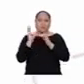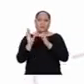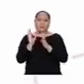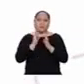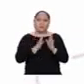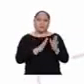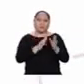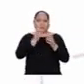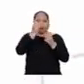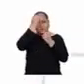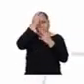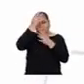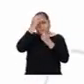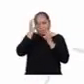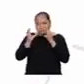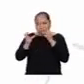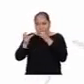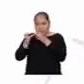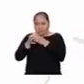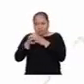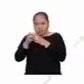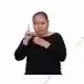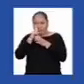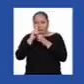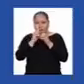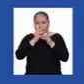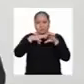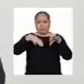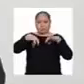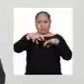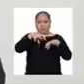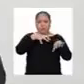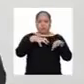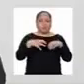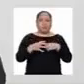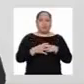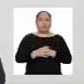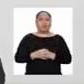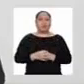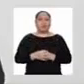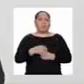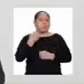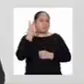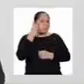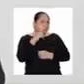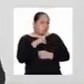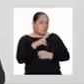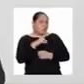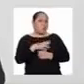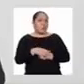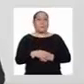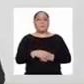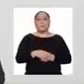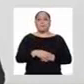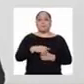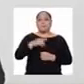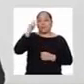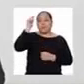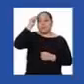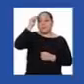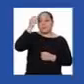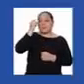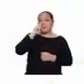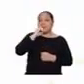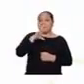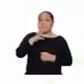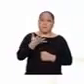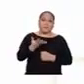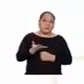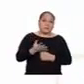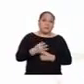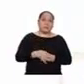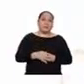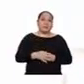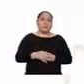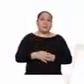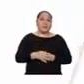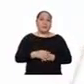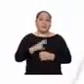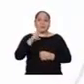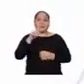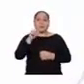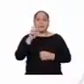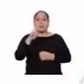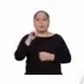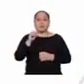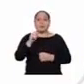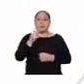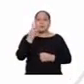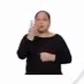datos agrupados o no agrupados. Veamos, la teoría dice que si la variable